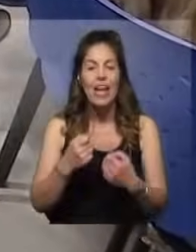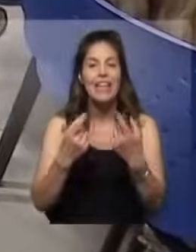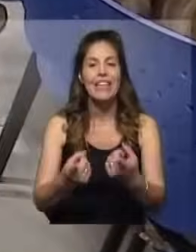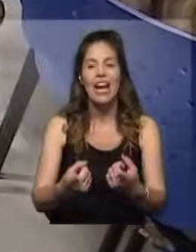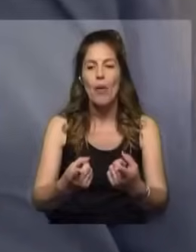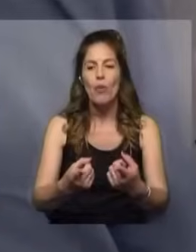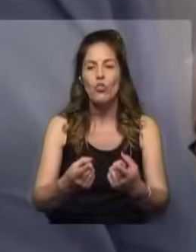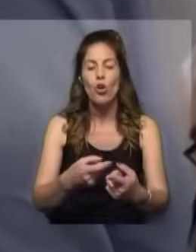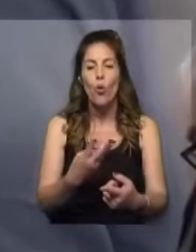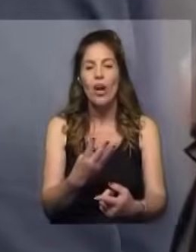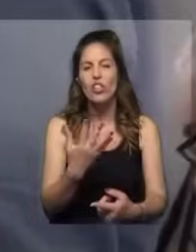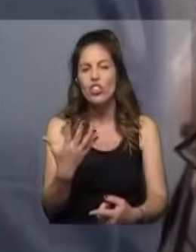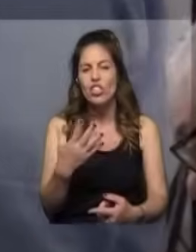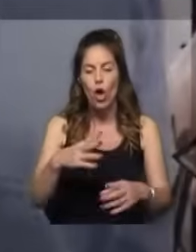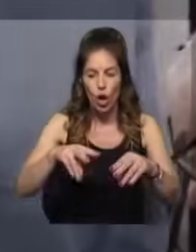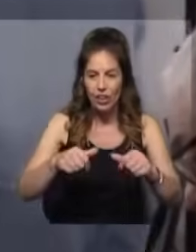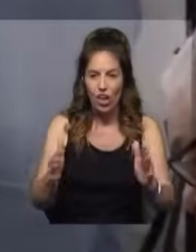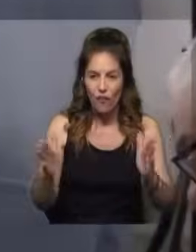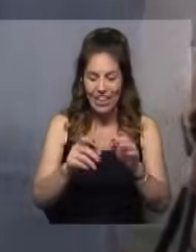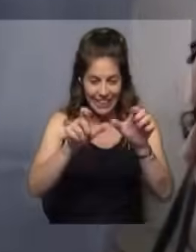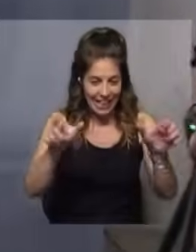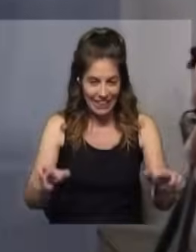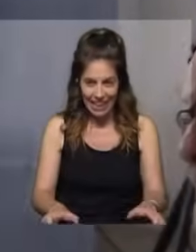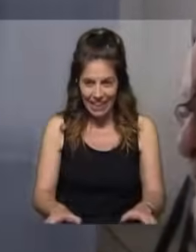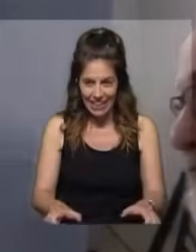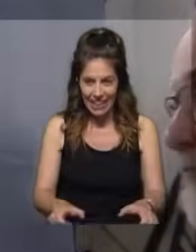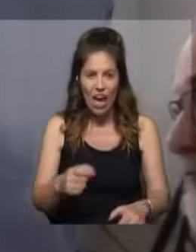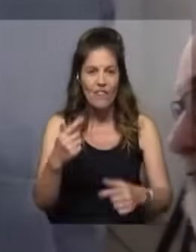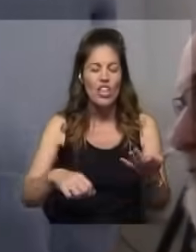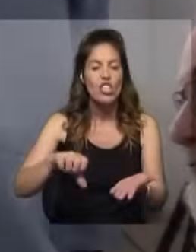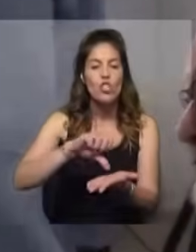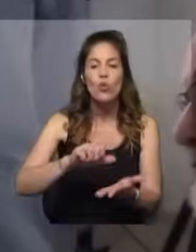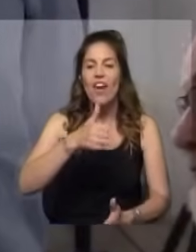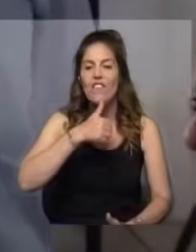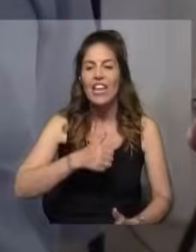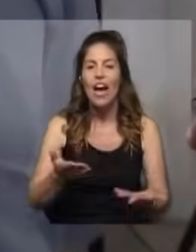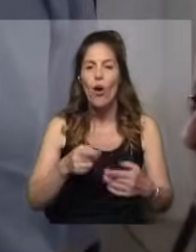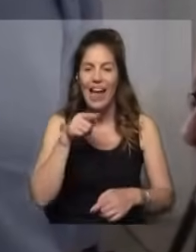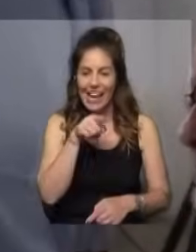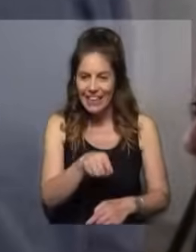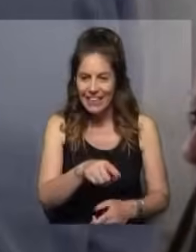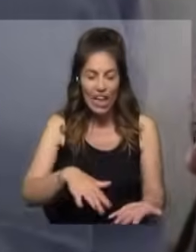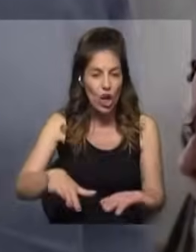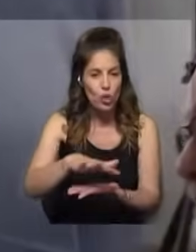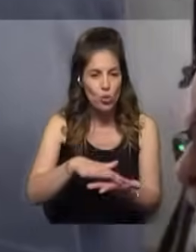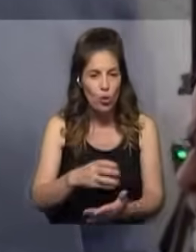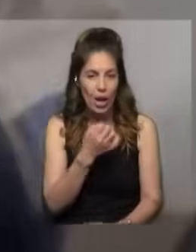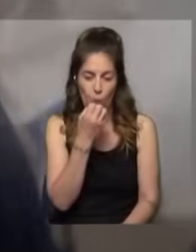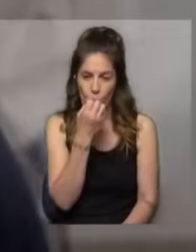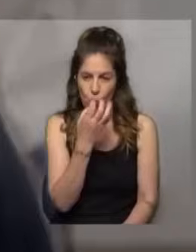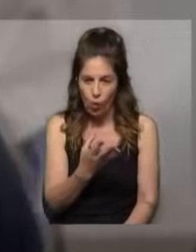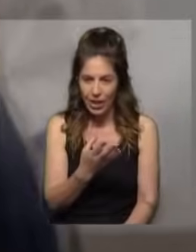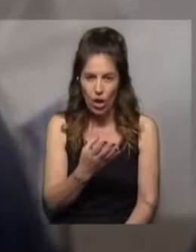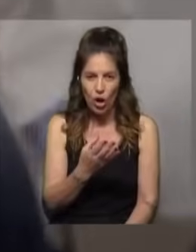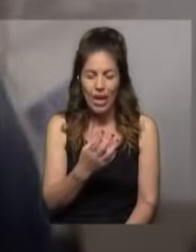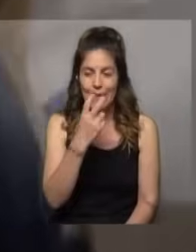entregamos unos cuatro o cinco terrenos en frente delante la arena varios en Ciudad vieja y ahora este que es un punto realmente muy bueno que es